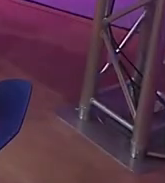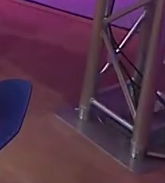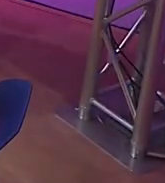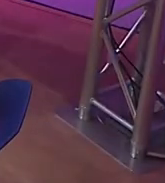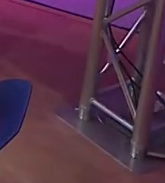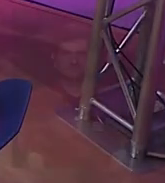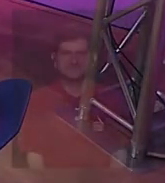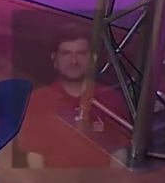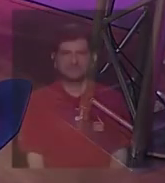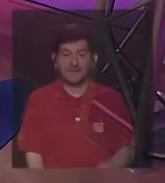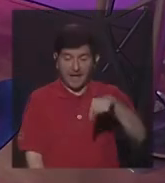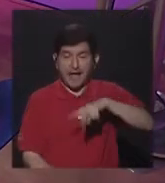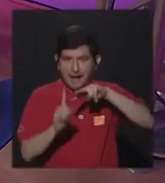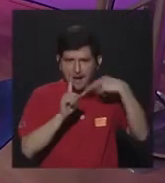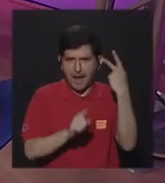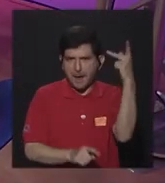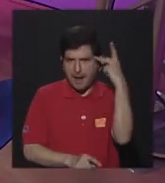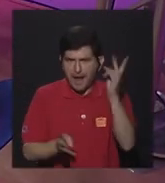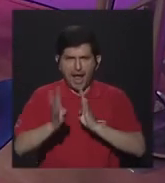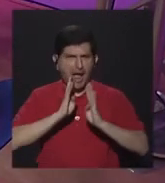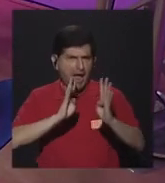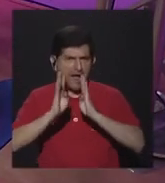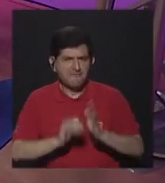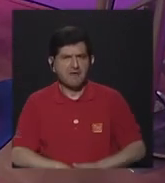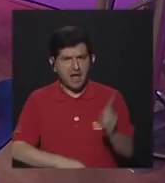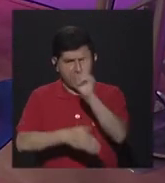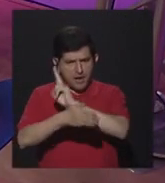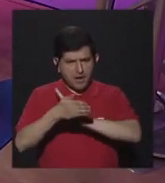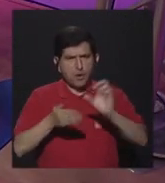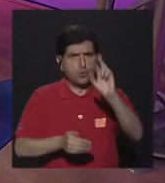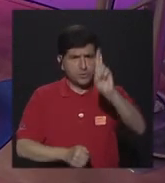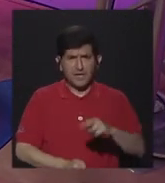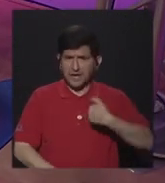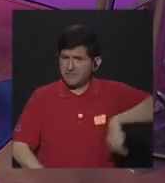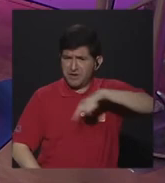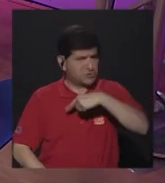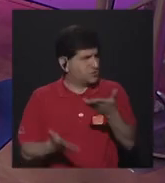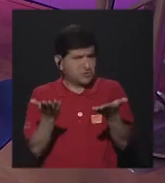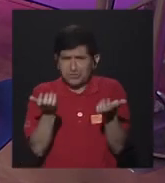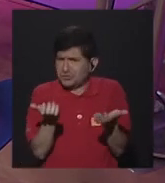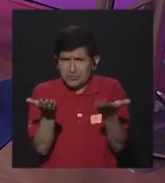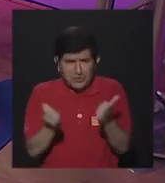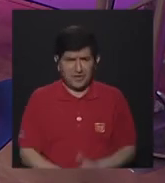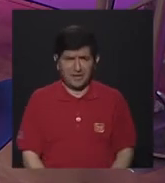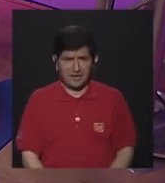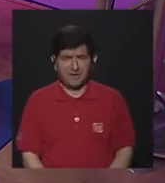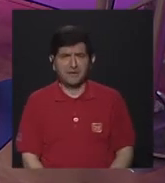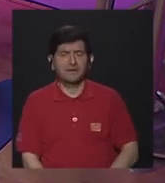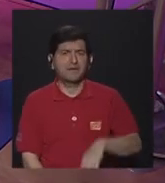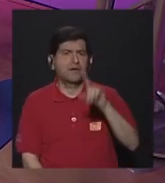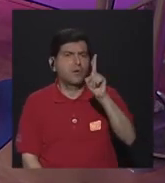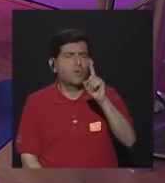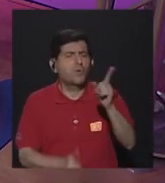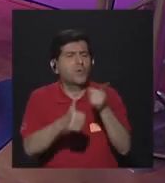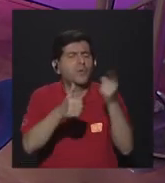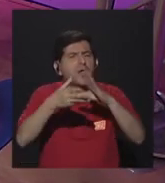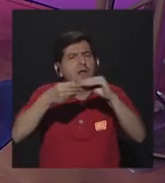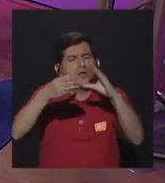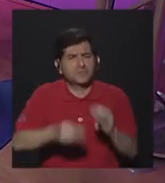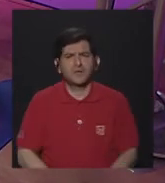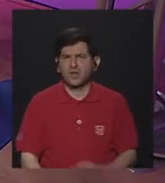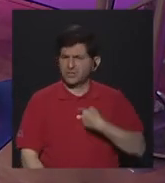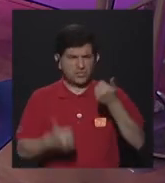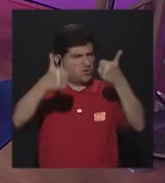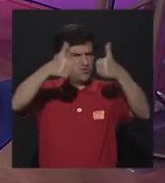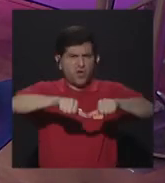estamos en miradas políticas hablando sobre la universidad de costa rica que no queremos una de las primeras comentarios dice no